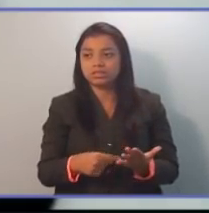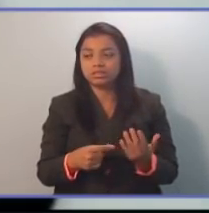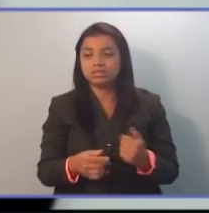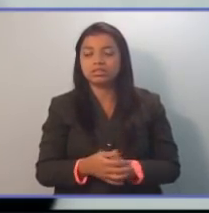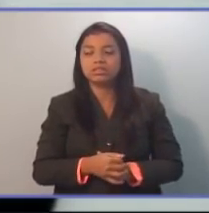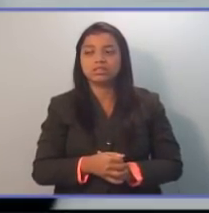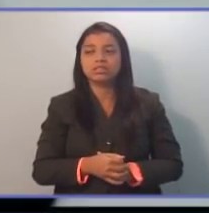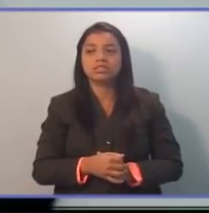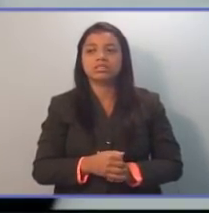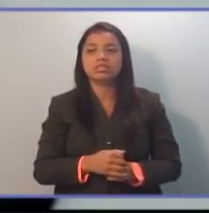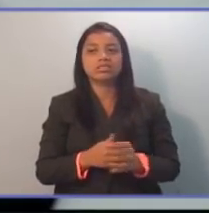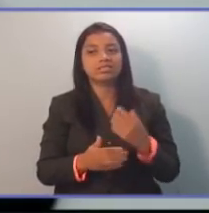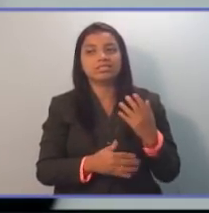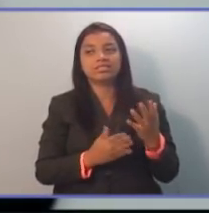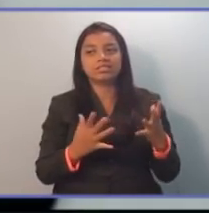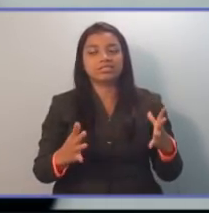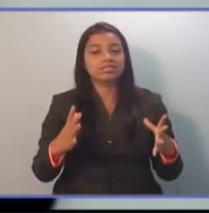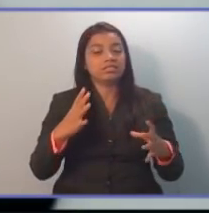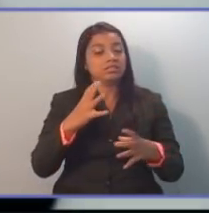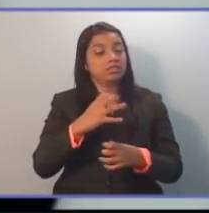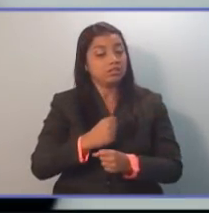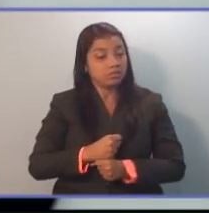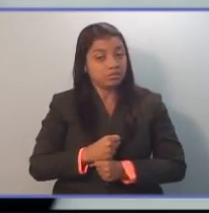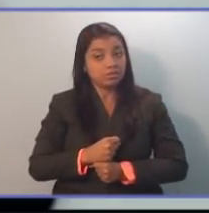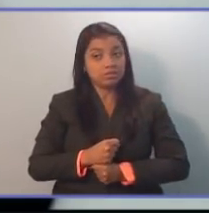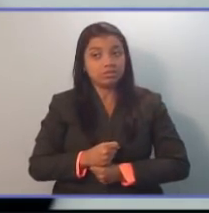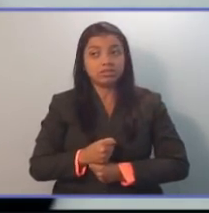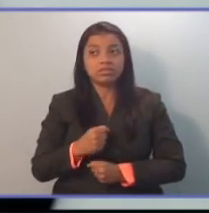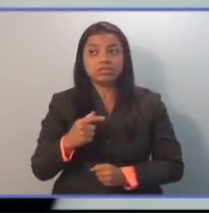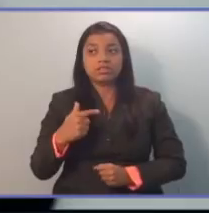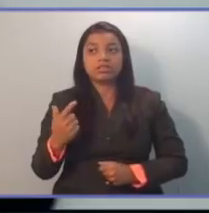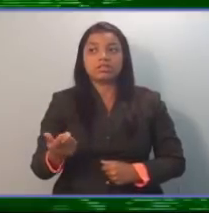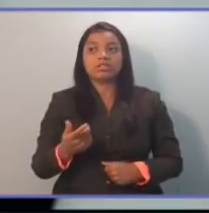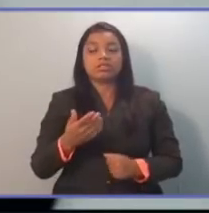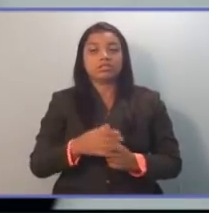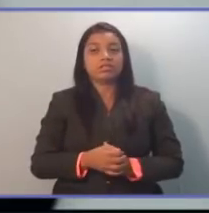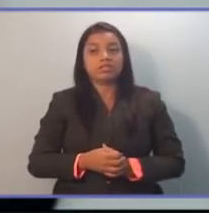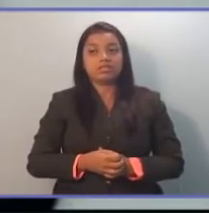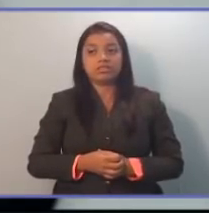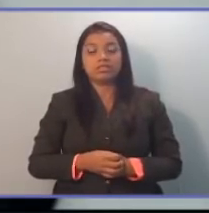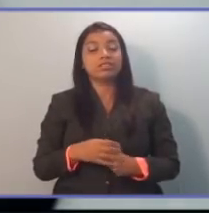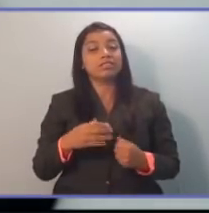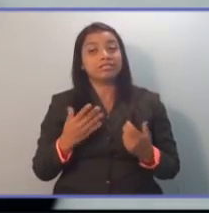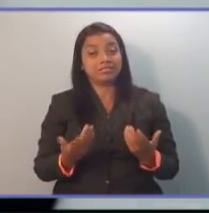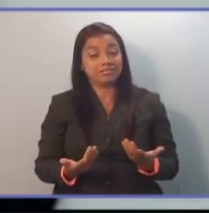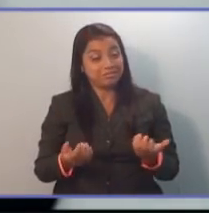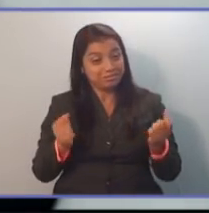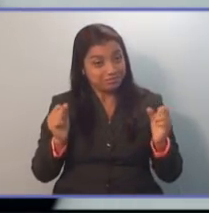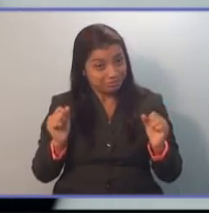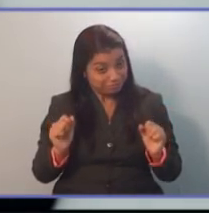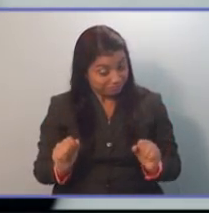alguna manera confiable este rubro. O sea que, en efecto,